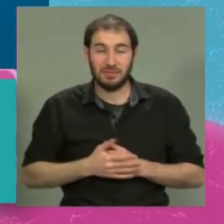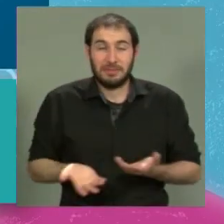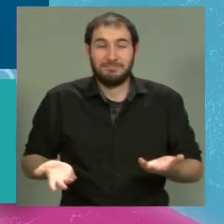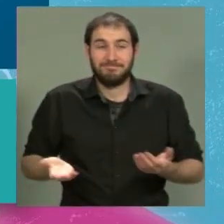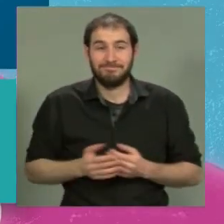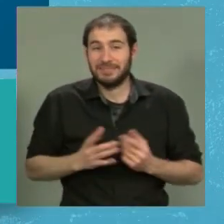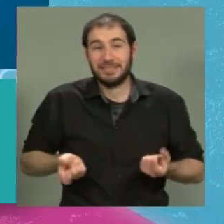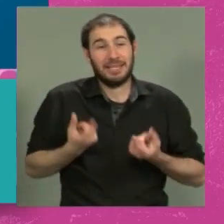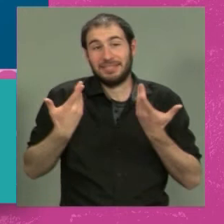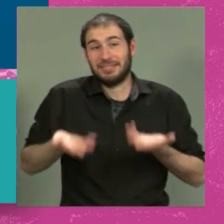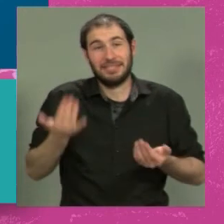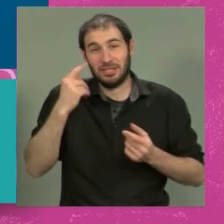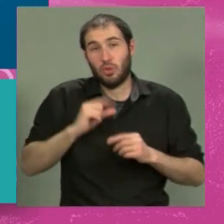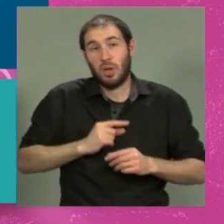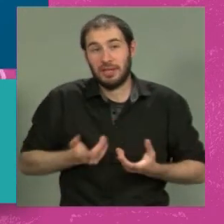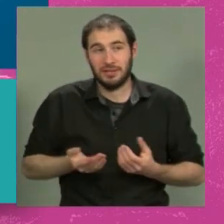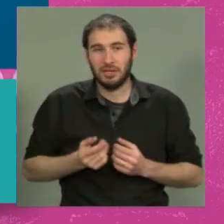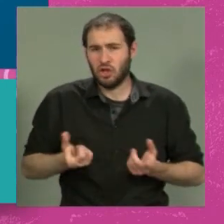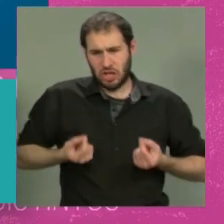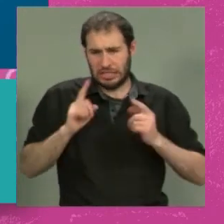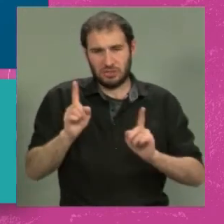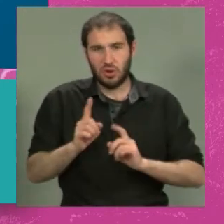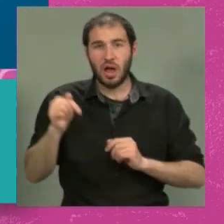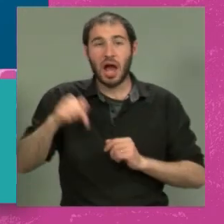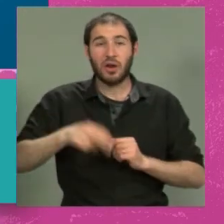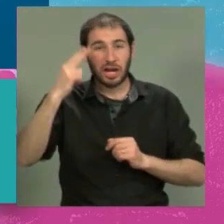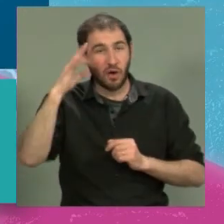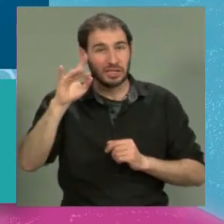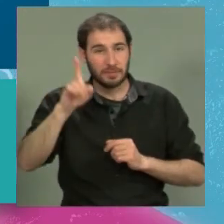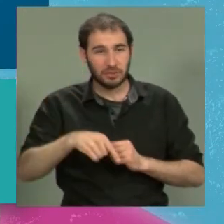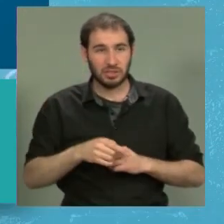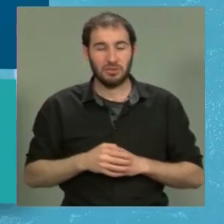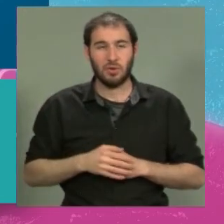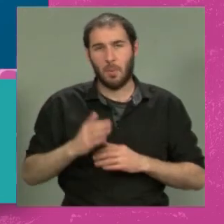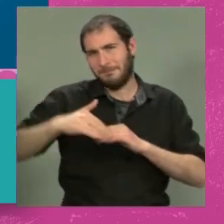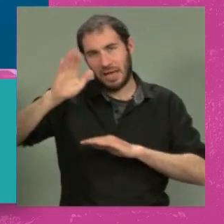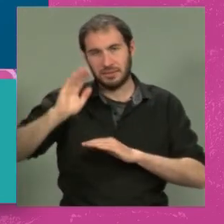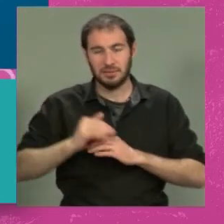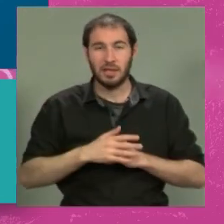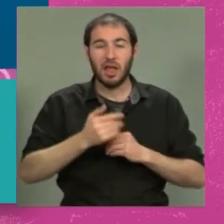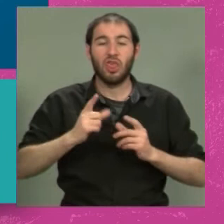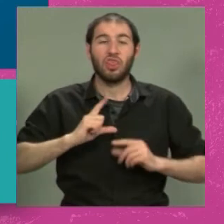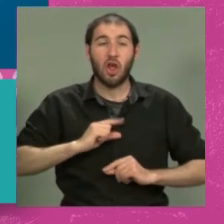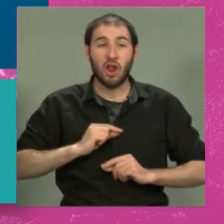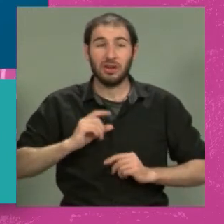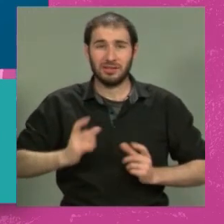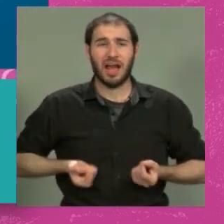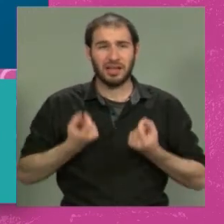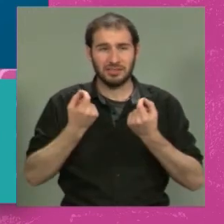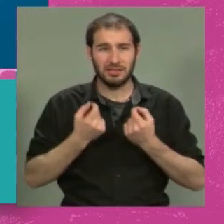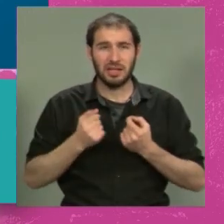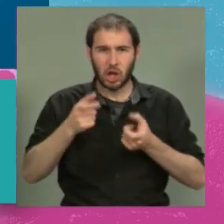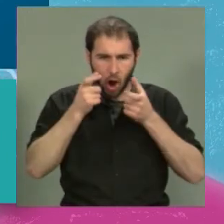el cáncer es así y duele, y no, el cáncer no es así. Hoy en día el 90% o más de los dolores del cáncer